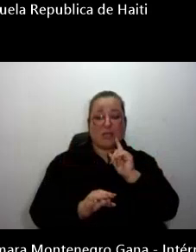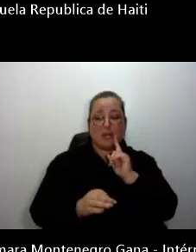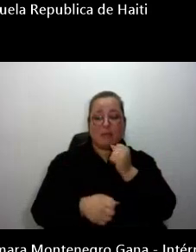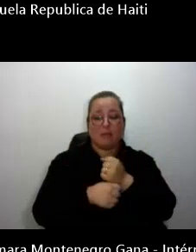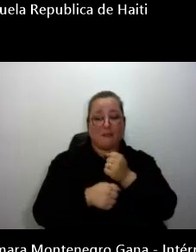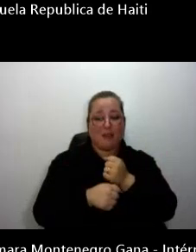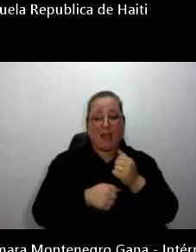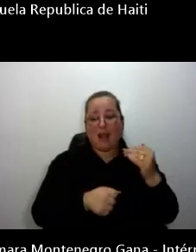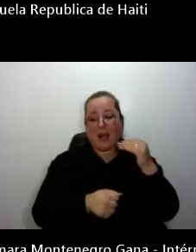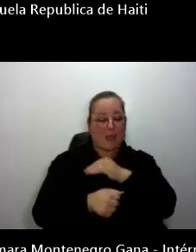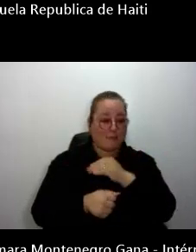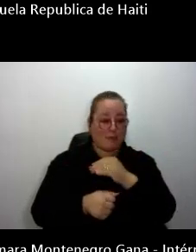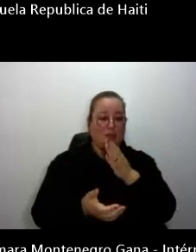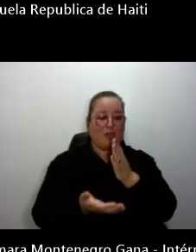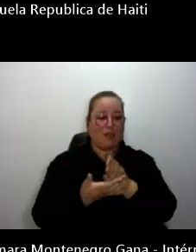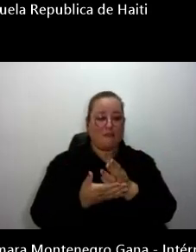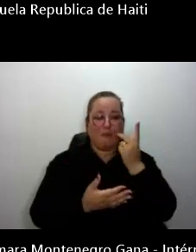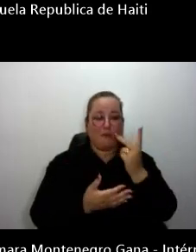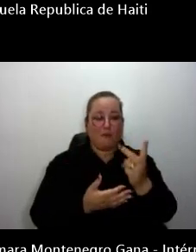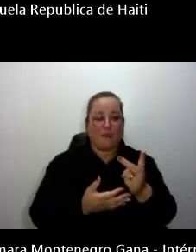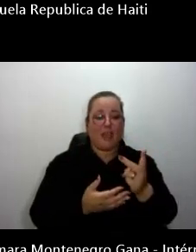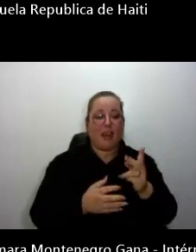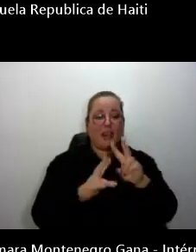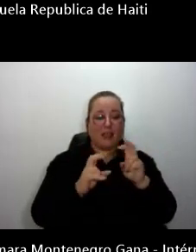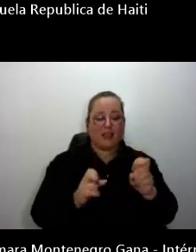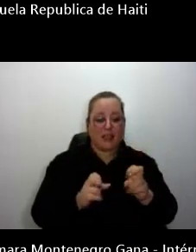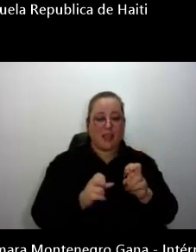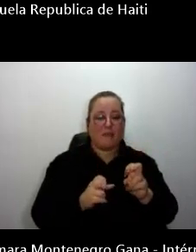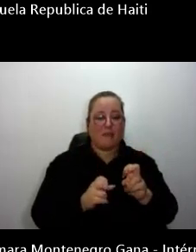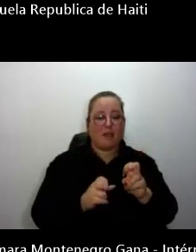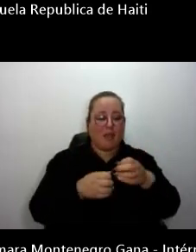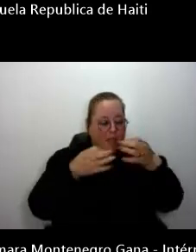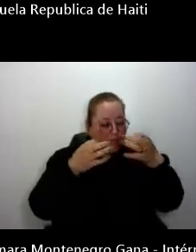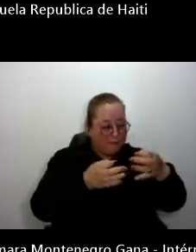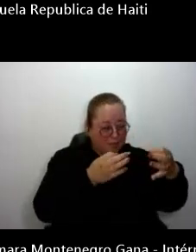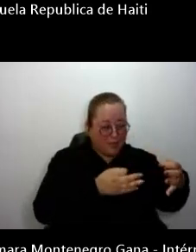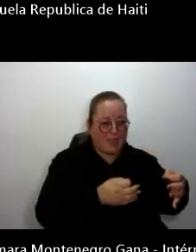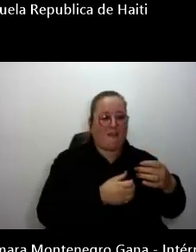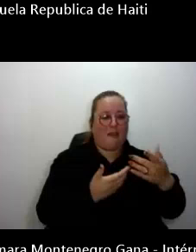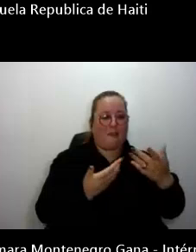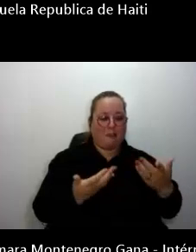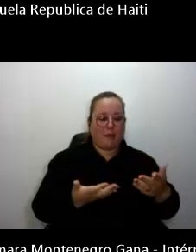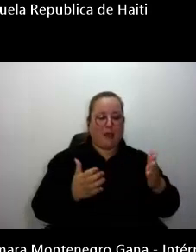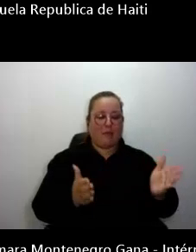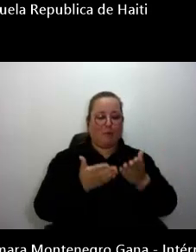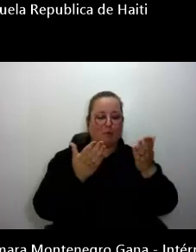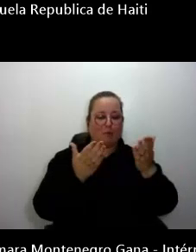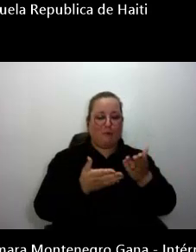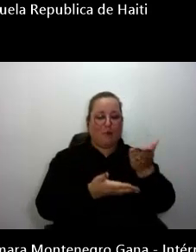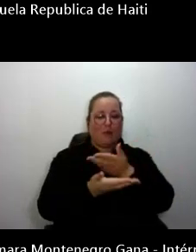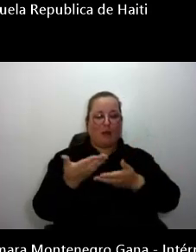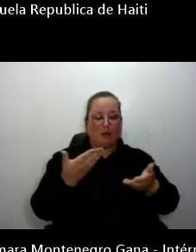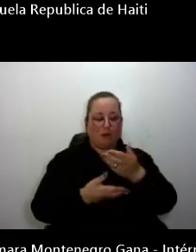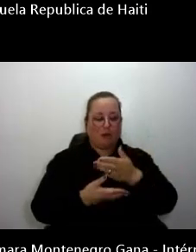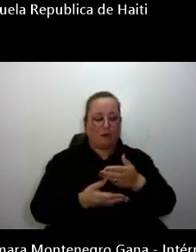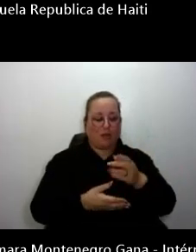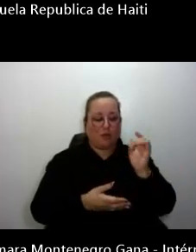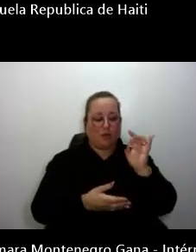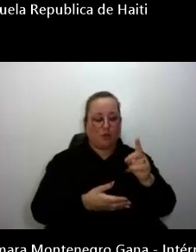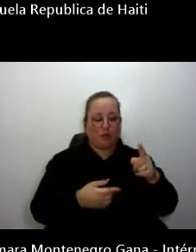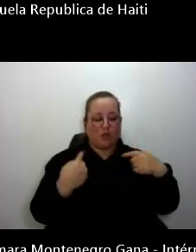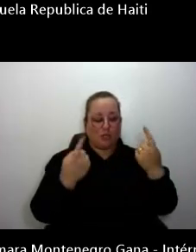rápido en ese sentido, tenemos que saber abordar los casos de manera efectiva para promover una colaboración, no solamente entre nosotros